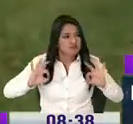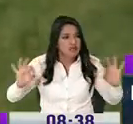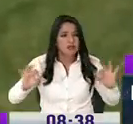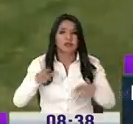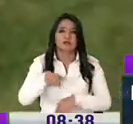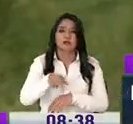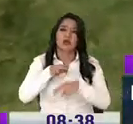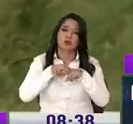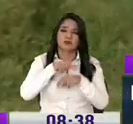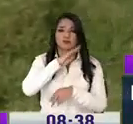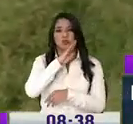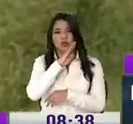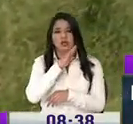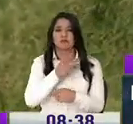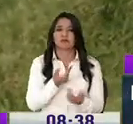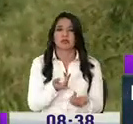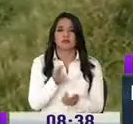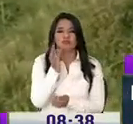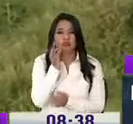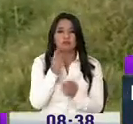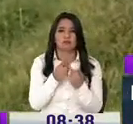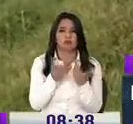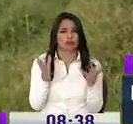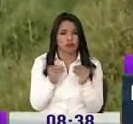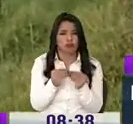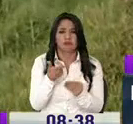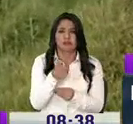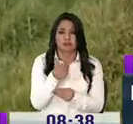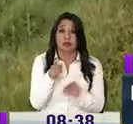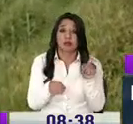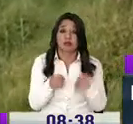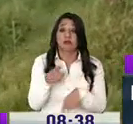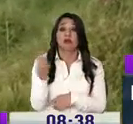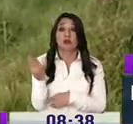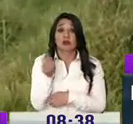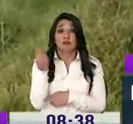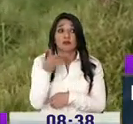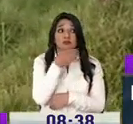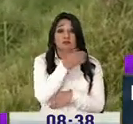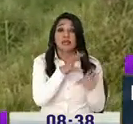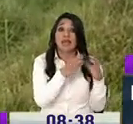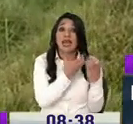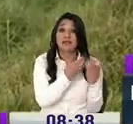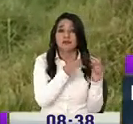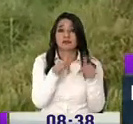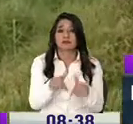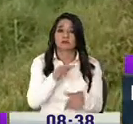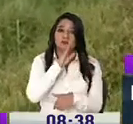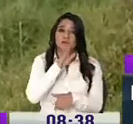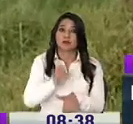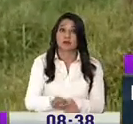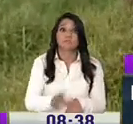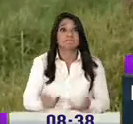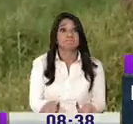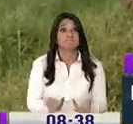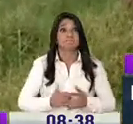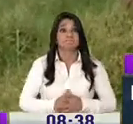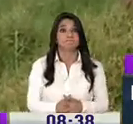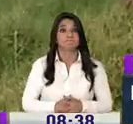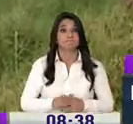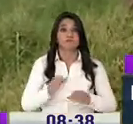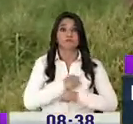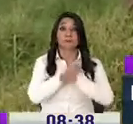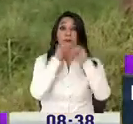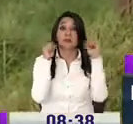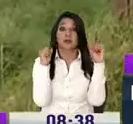se acuestan, duermen. Hay inclusive jóvenes que vienen, no van a clases y pernoctan en esa parte de ahí. Pasan las